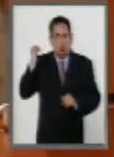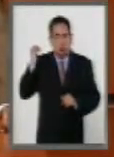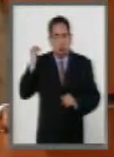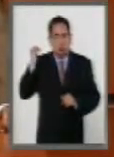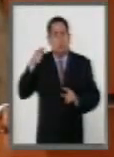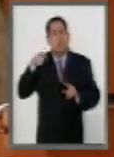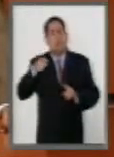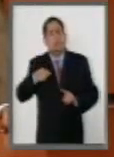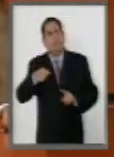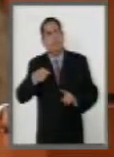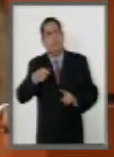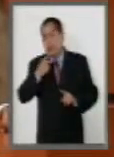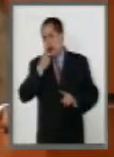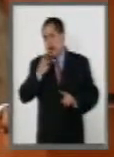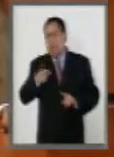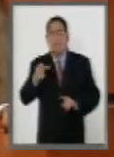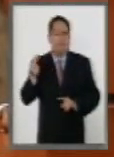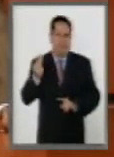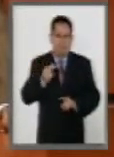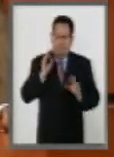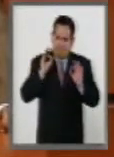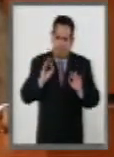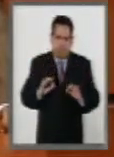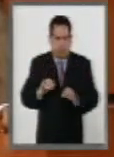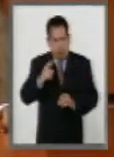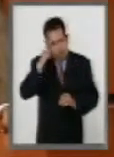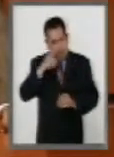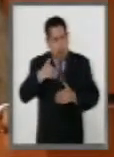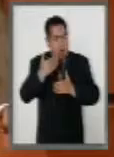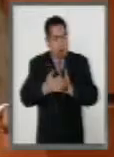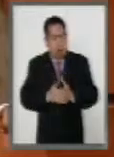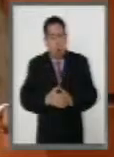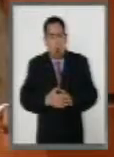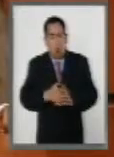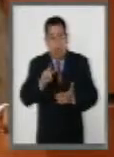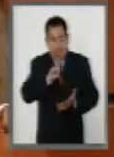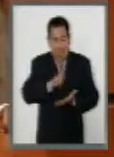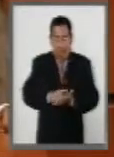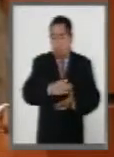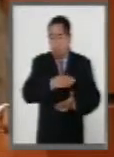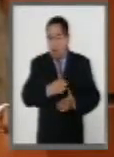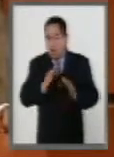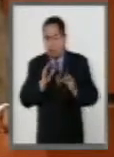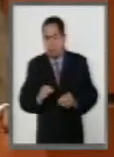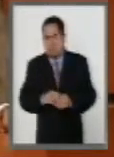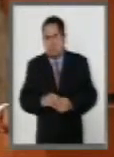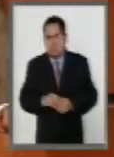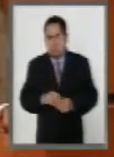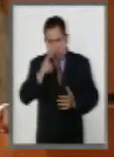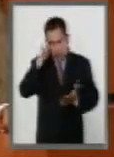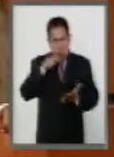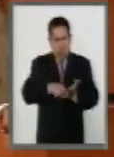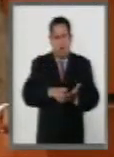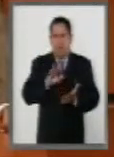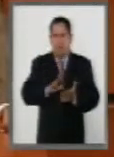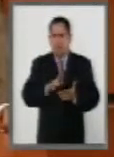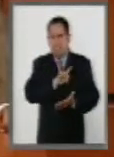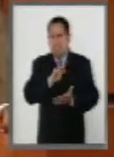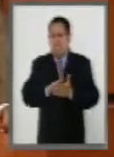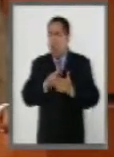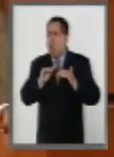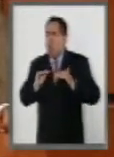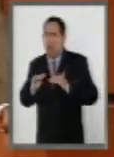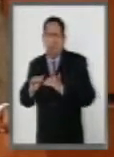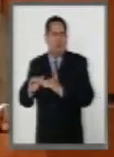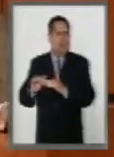era necesario para que surgiera una buena ley. Creo que esta ley se va a votar por unanimidad y va a ser de las